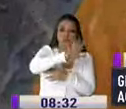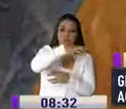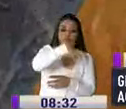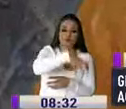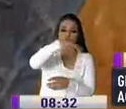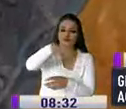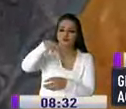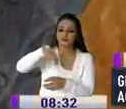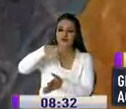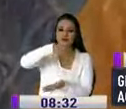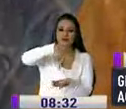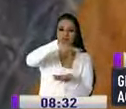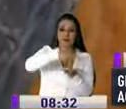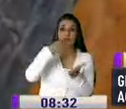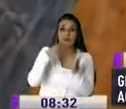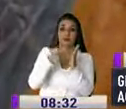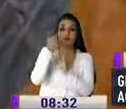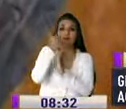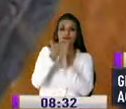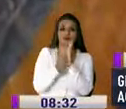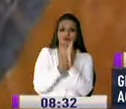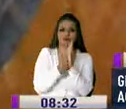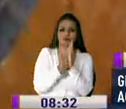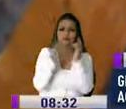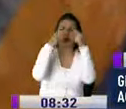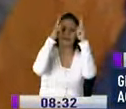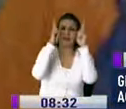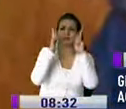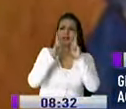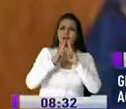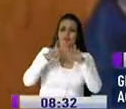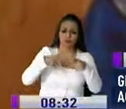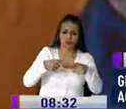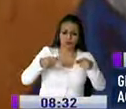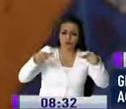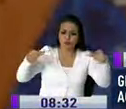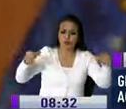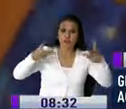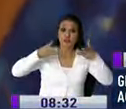sus artesanías como en esta imagen de la Virgen pintada sobre una hoja de choclo.